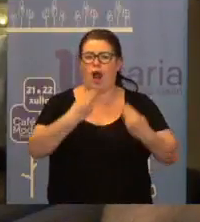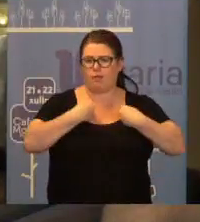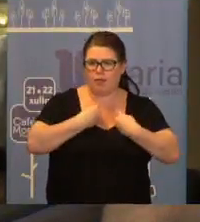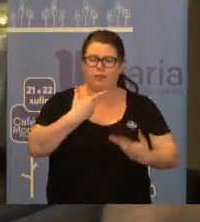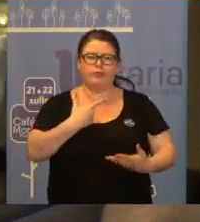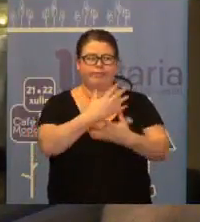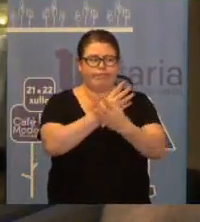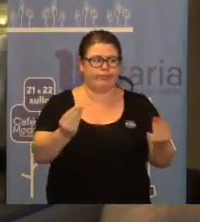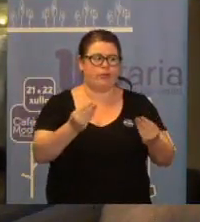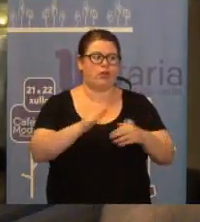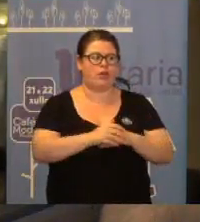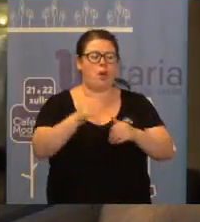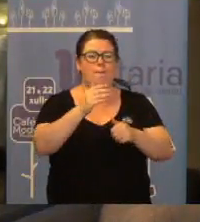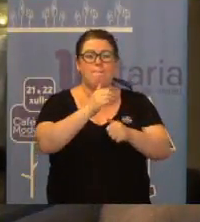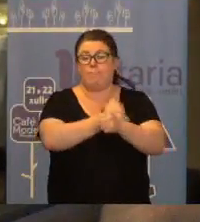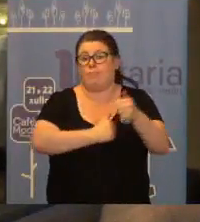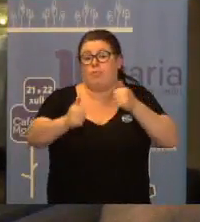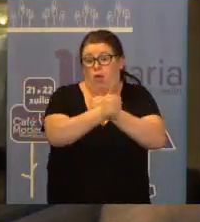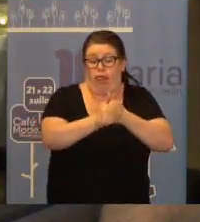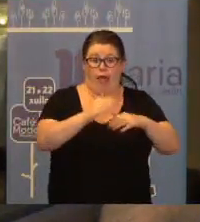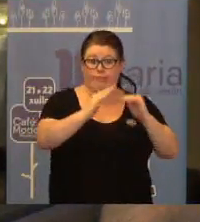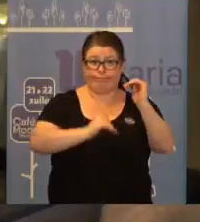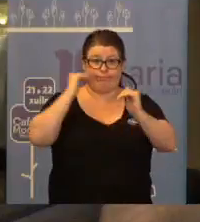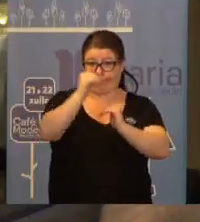de alguma maneira pasa a ser un primeiro plano.